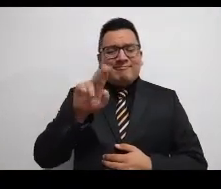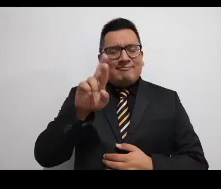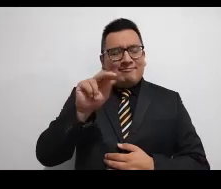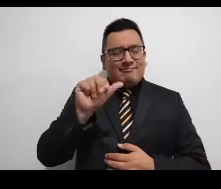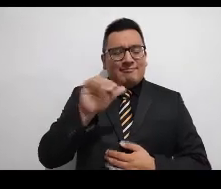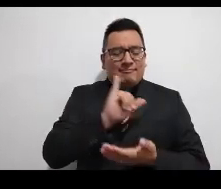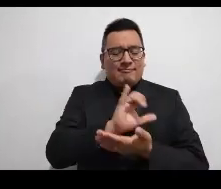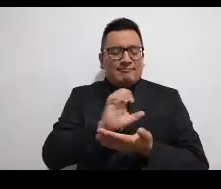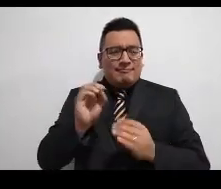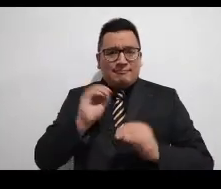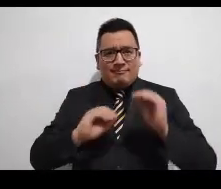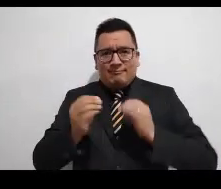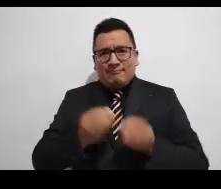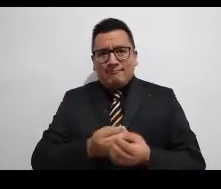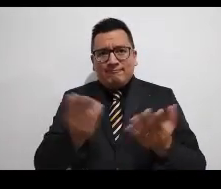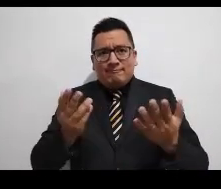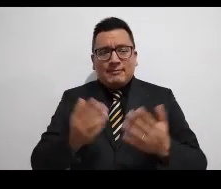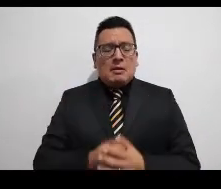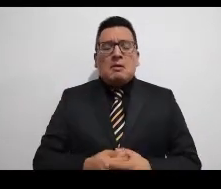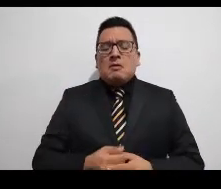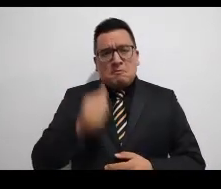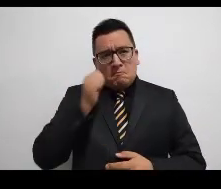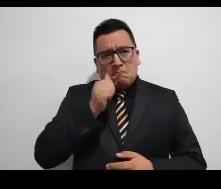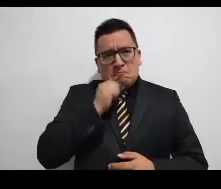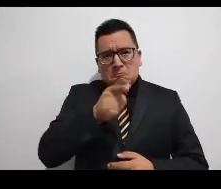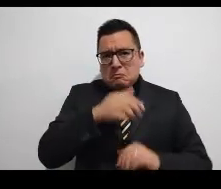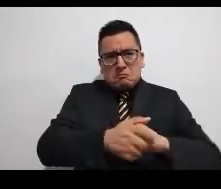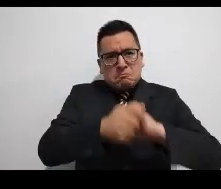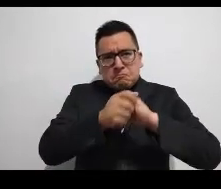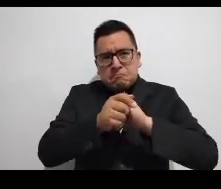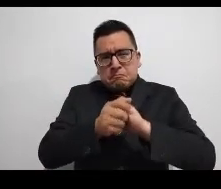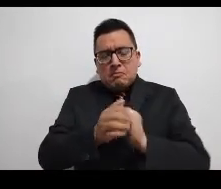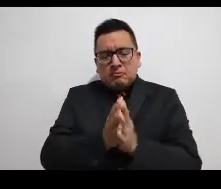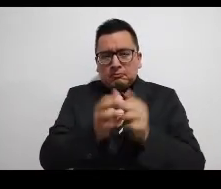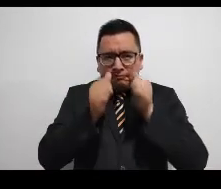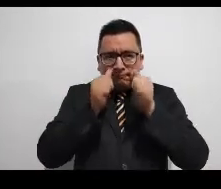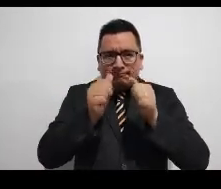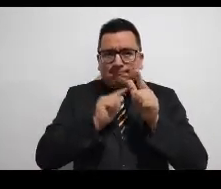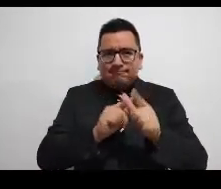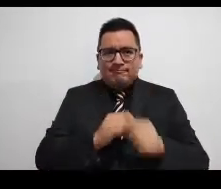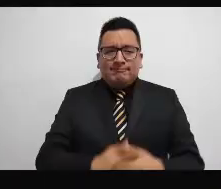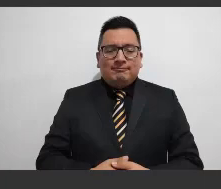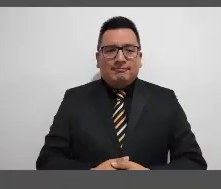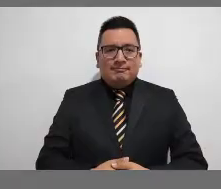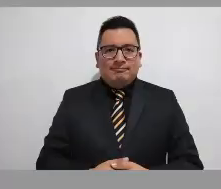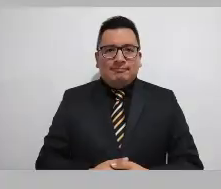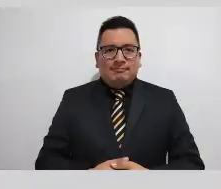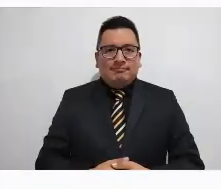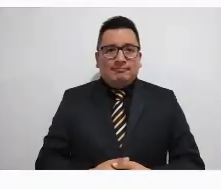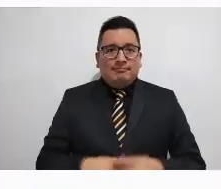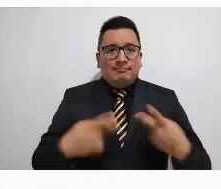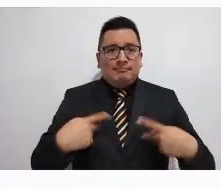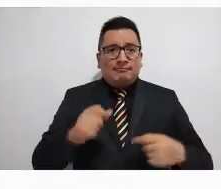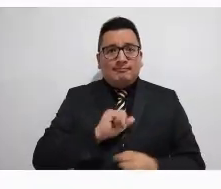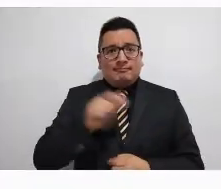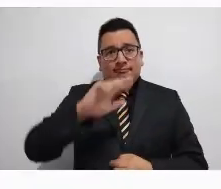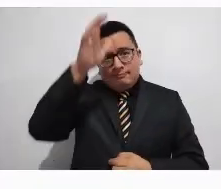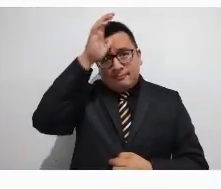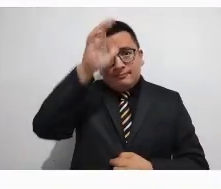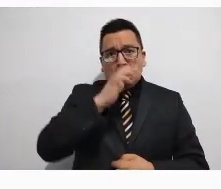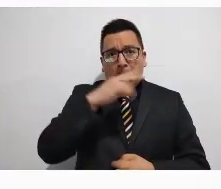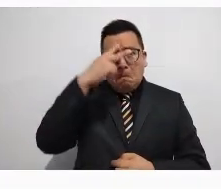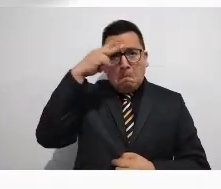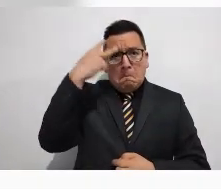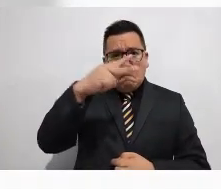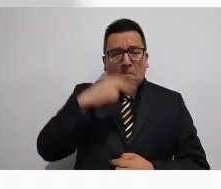producción del Instituto Electoral de Coahuila. Como siempre, les saludamos y le invitamos a que se quede con nosotros. Protagonistas de la